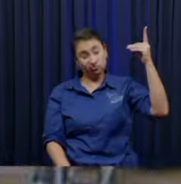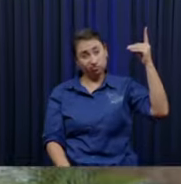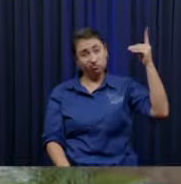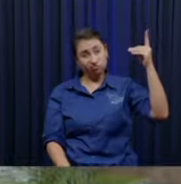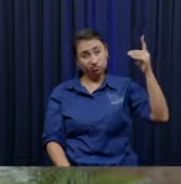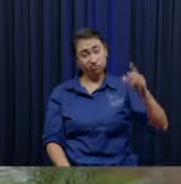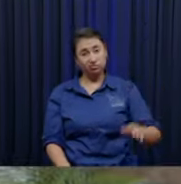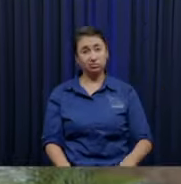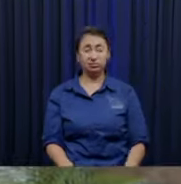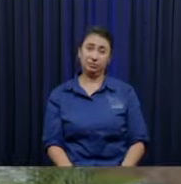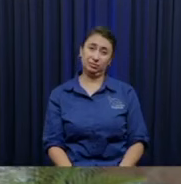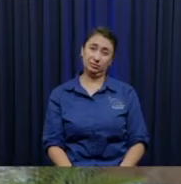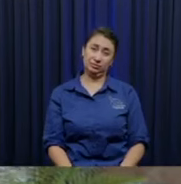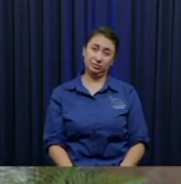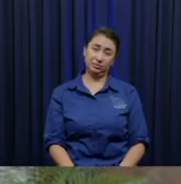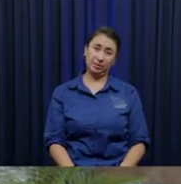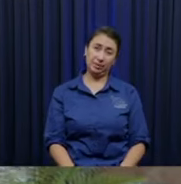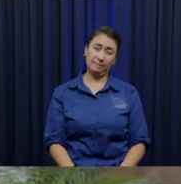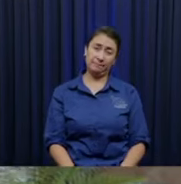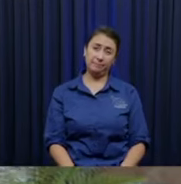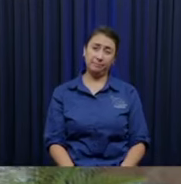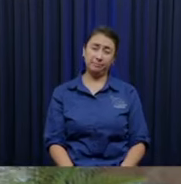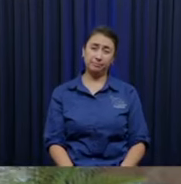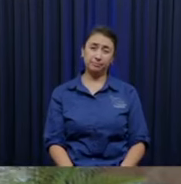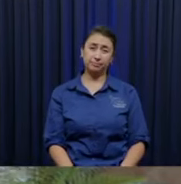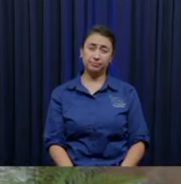Tengo un nuevo amor.